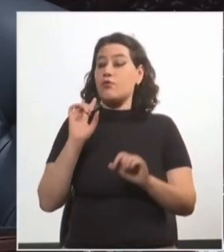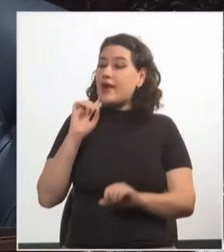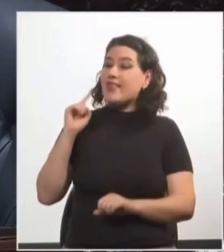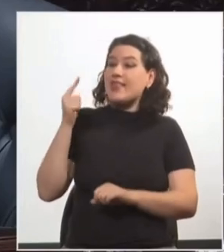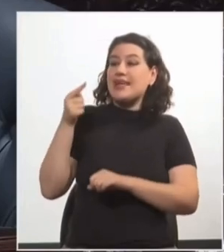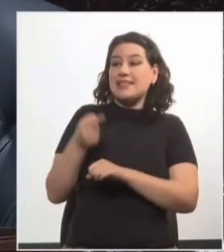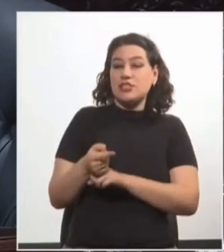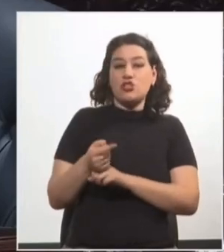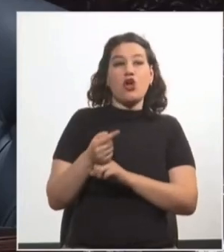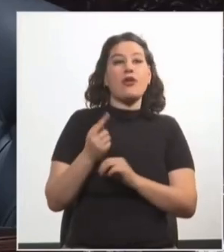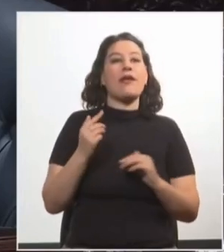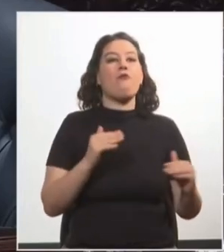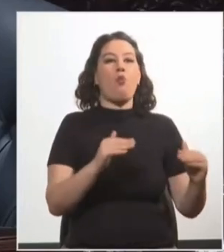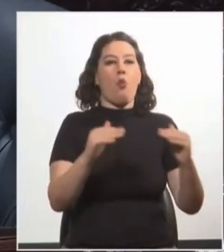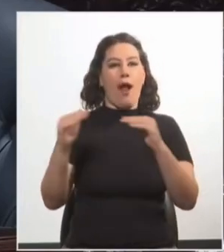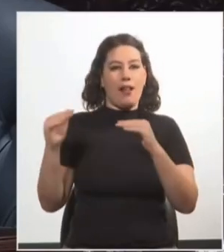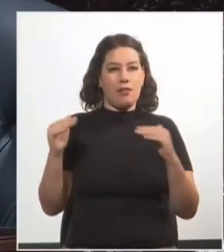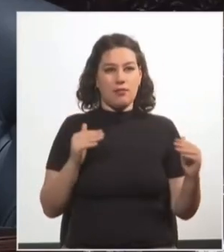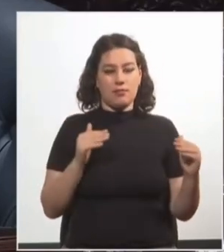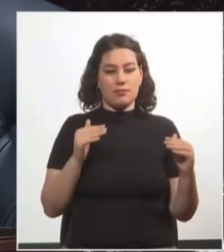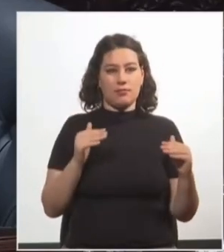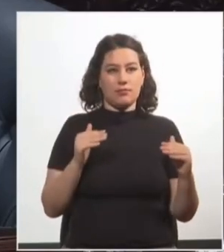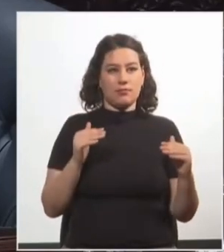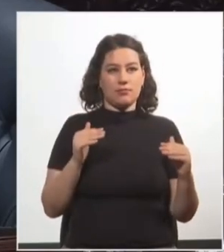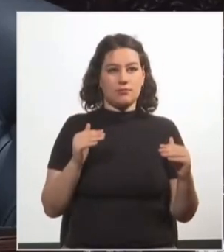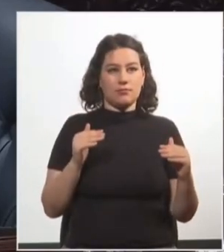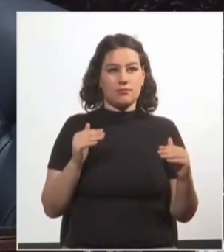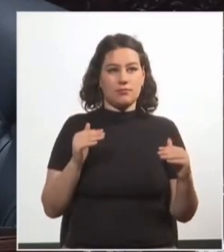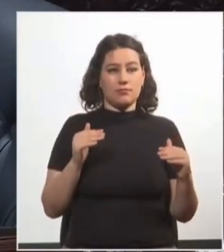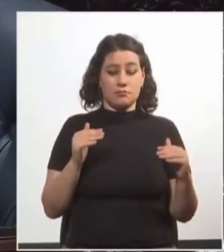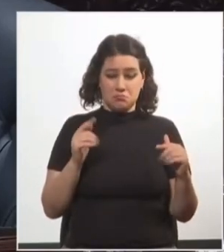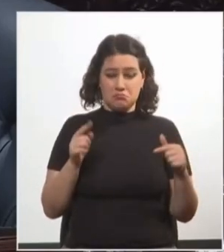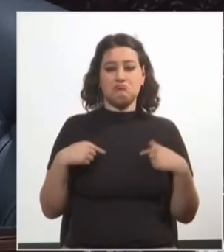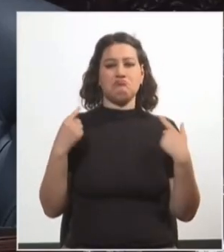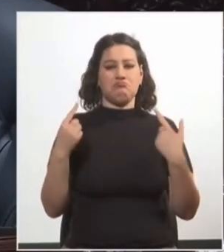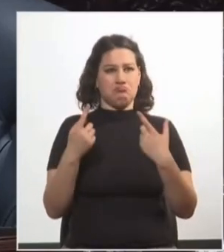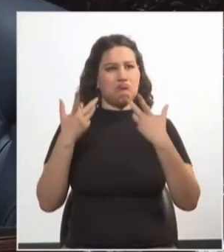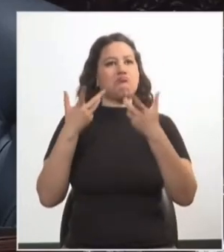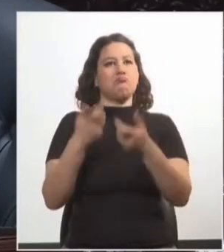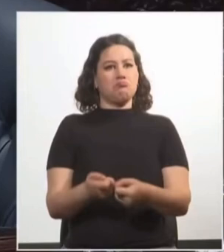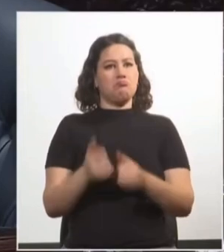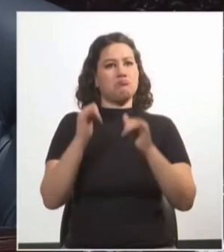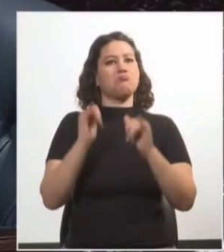decisión de equidad que reivindicamos.